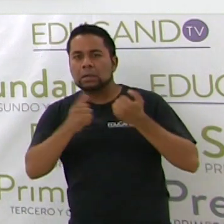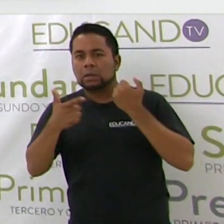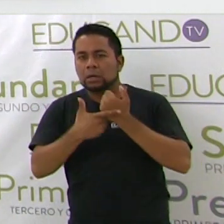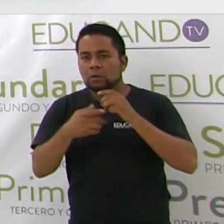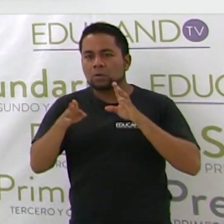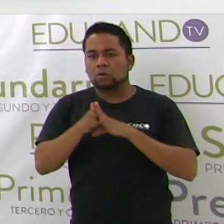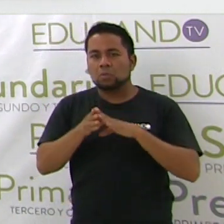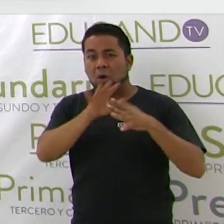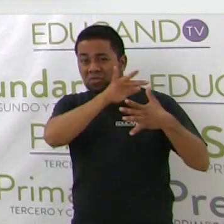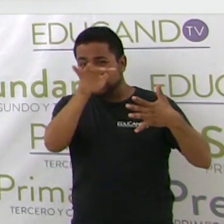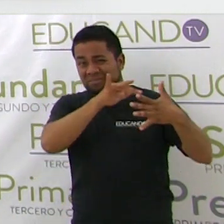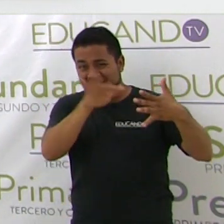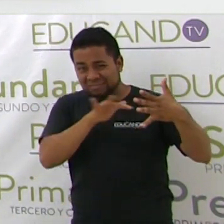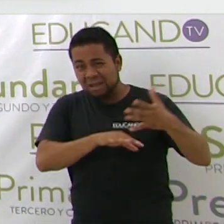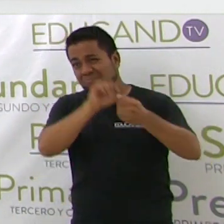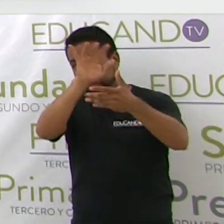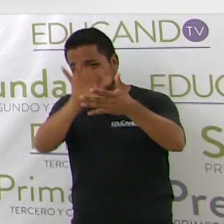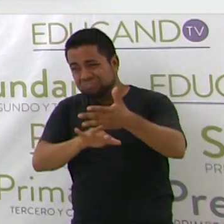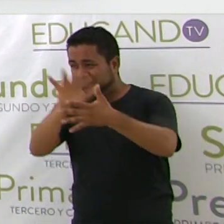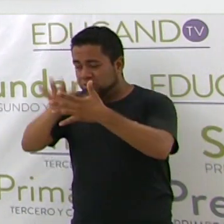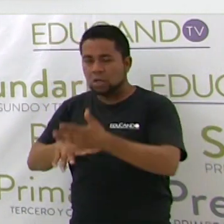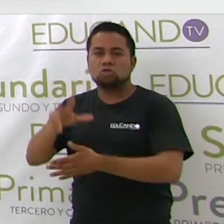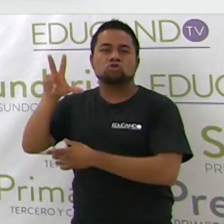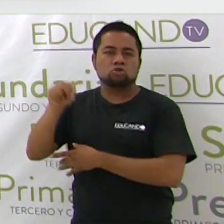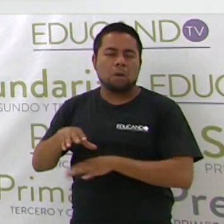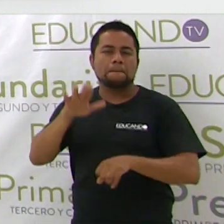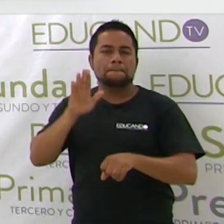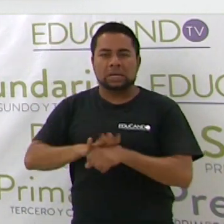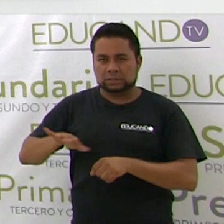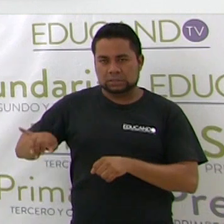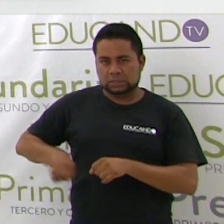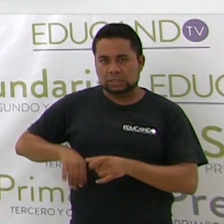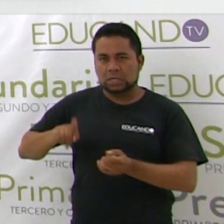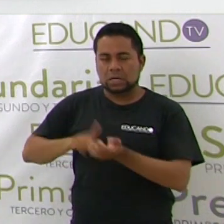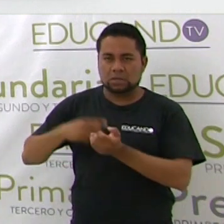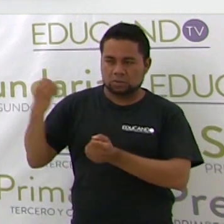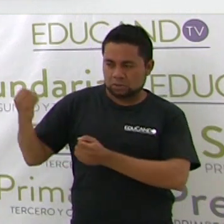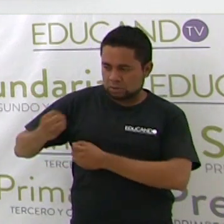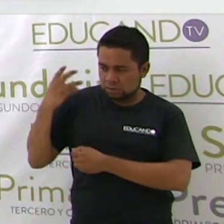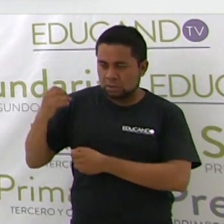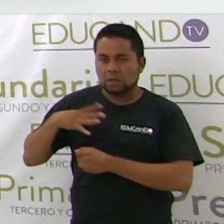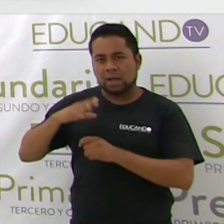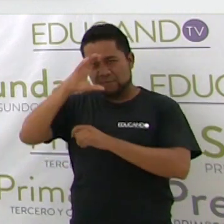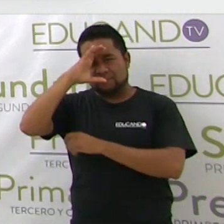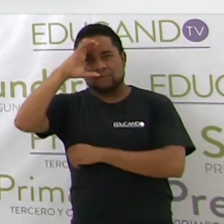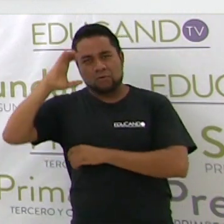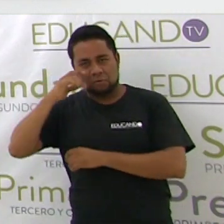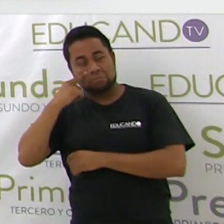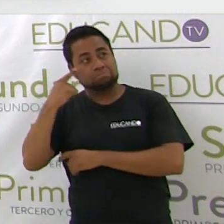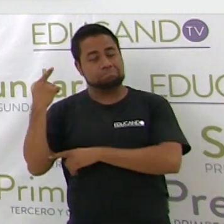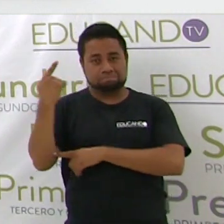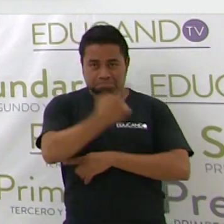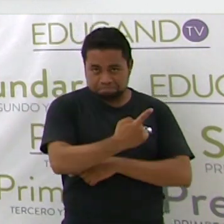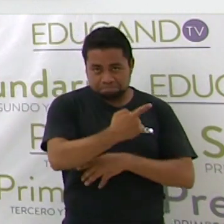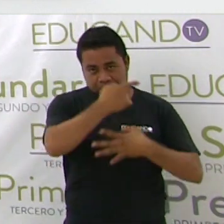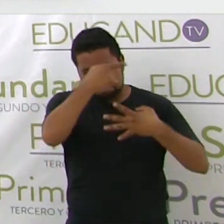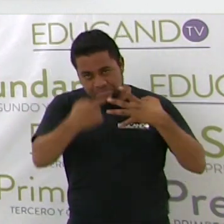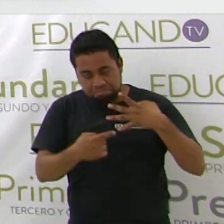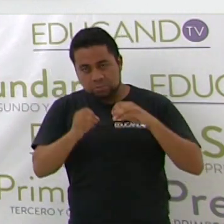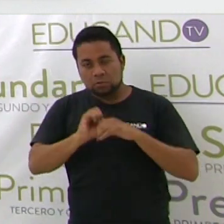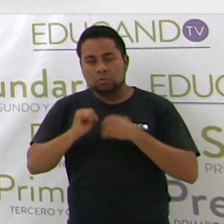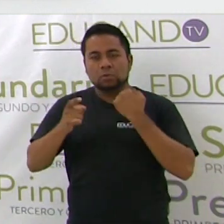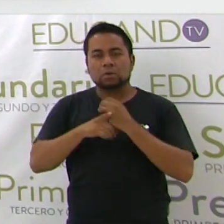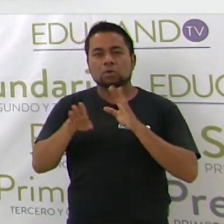presentar mucho texto. Es más interesante en una conferencia presentar fotografías o muestras